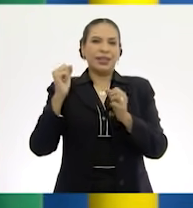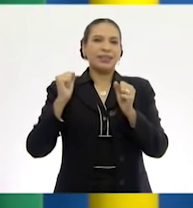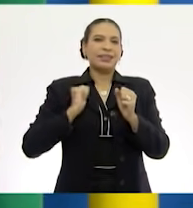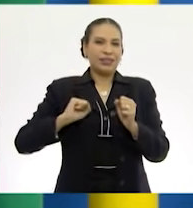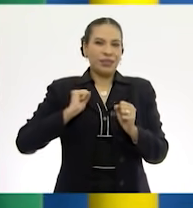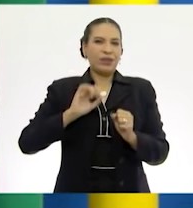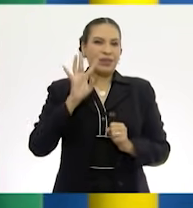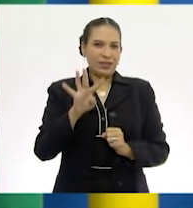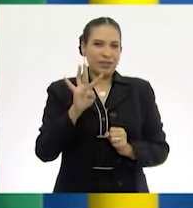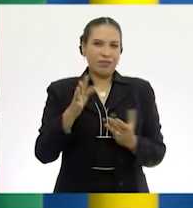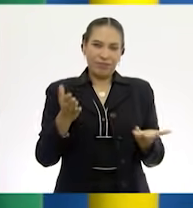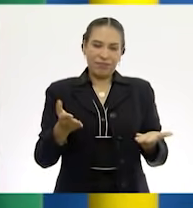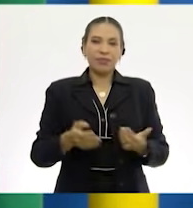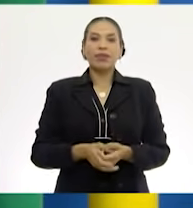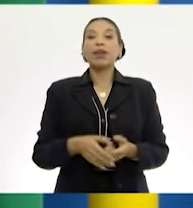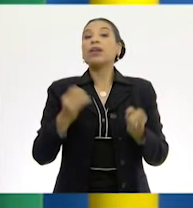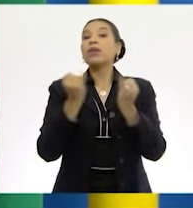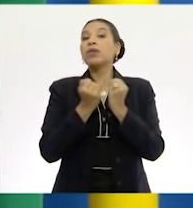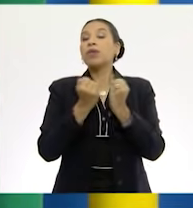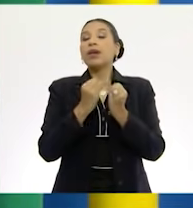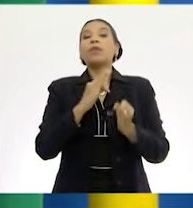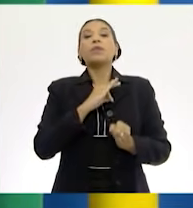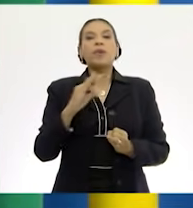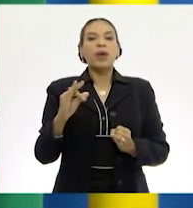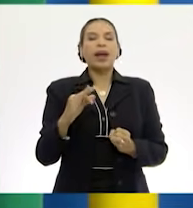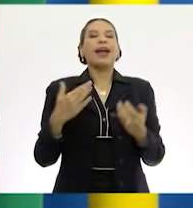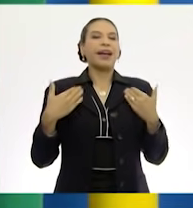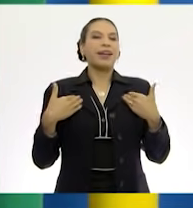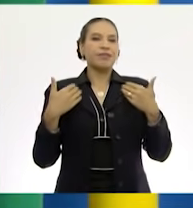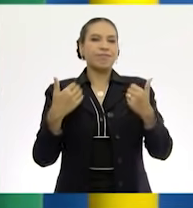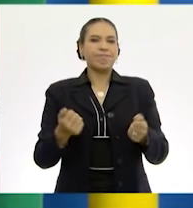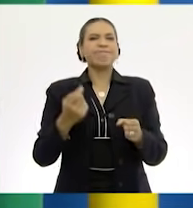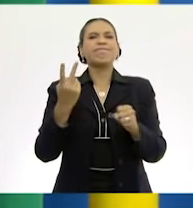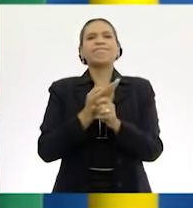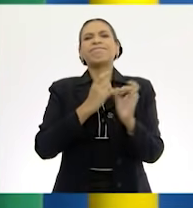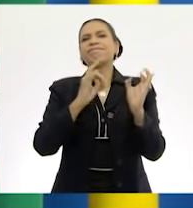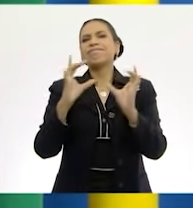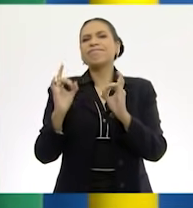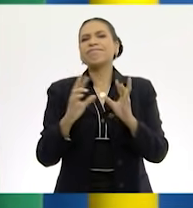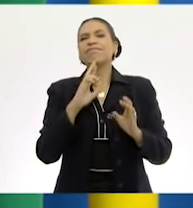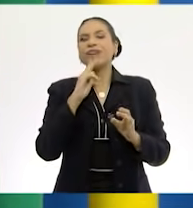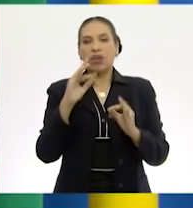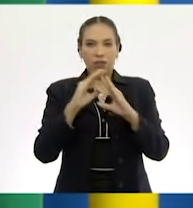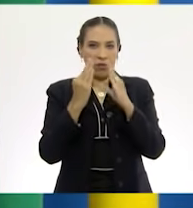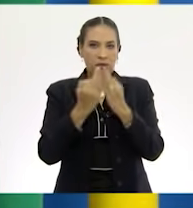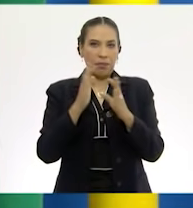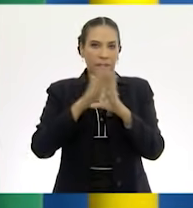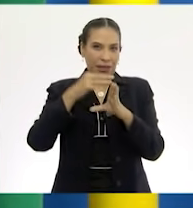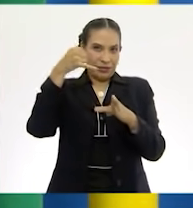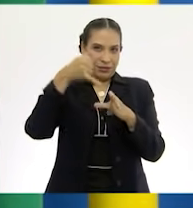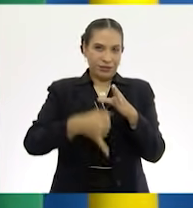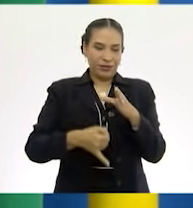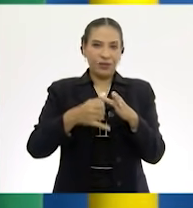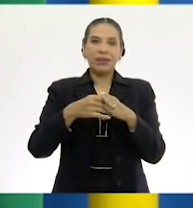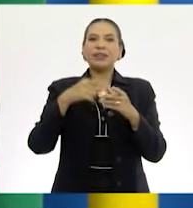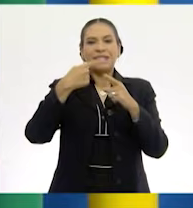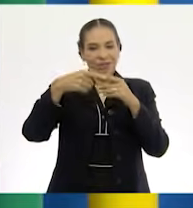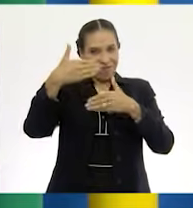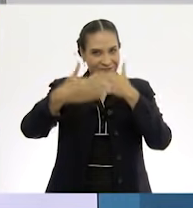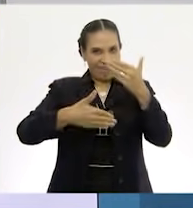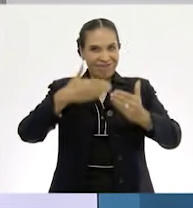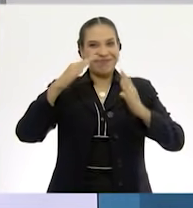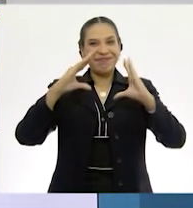Así es. Y bueno, así también vamos a poder comprender los hechos de mejor manera y con más profundidad en las siguientes